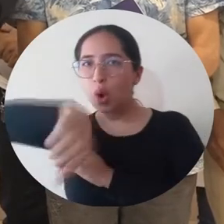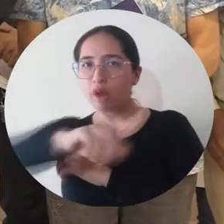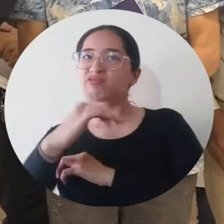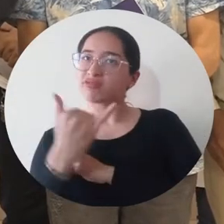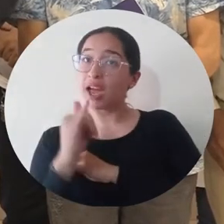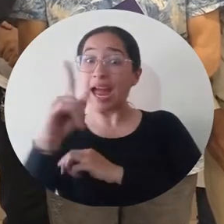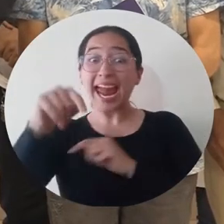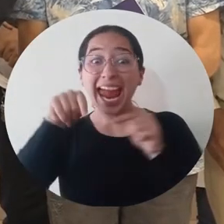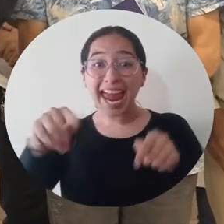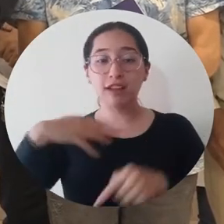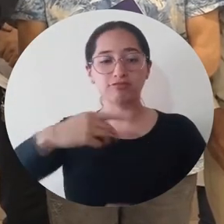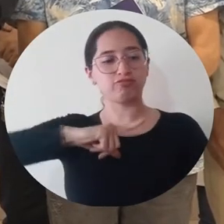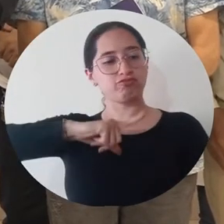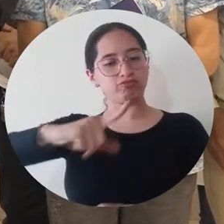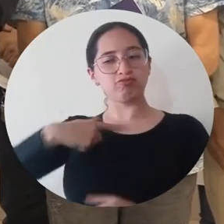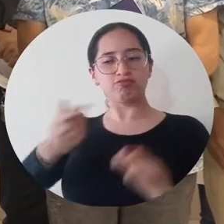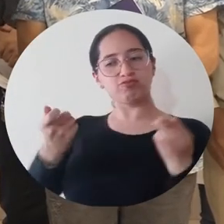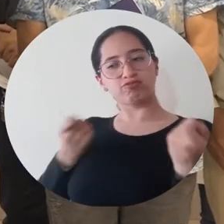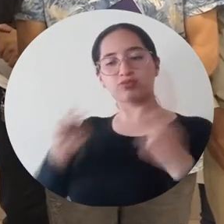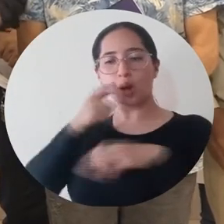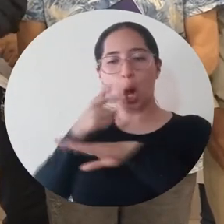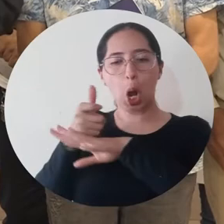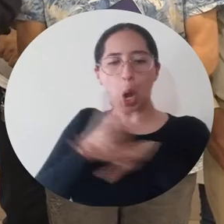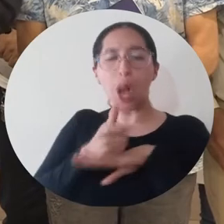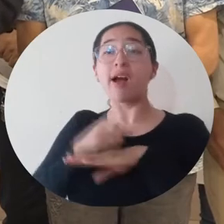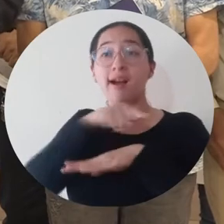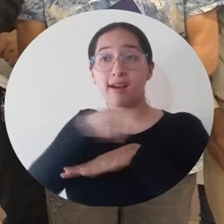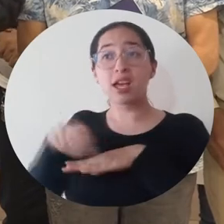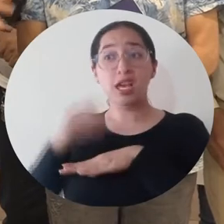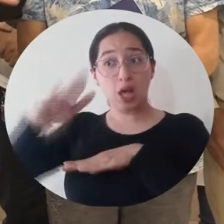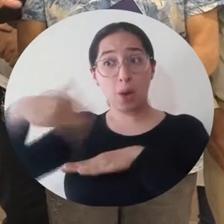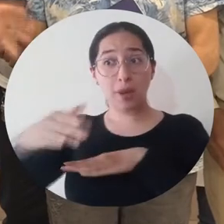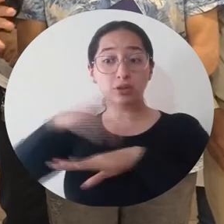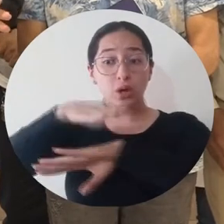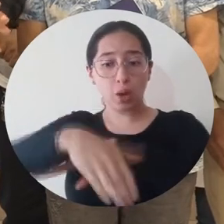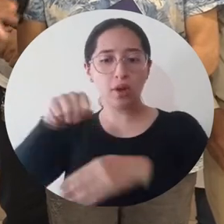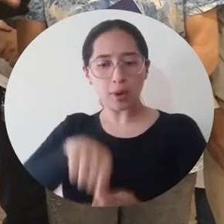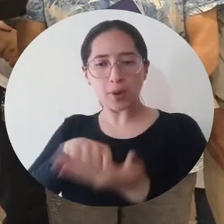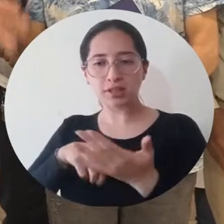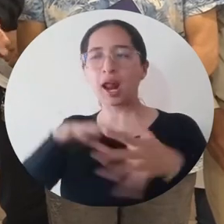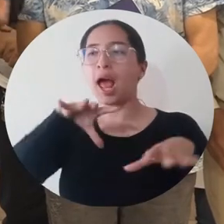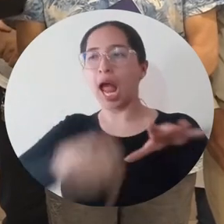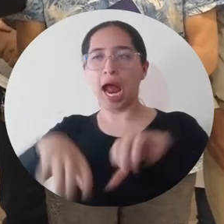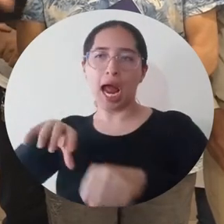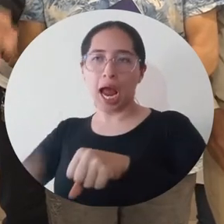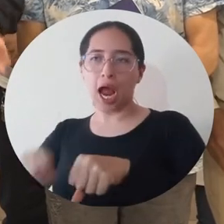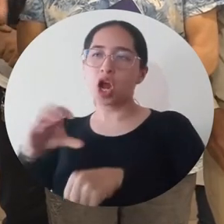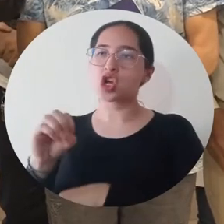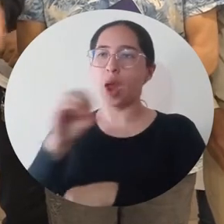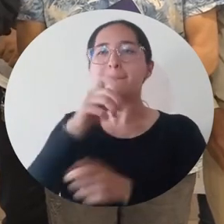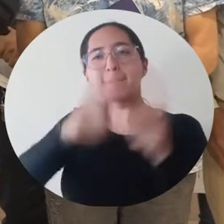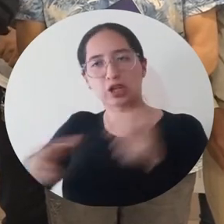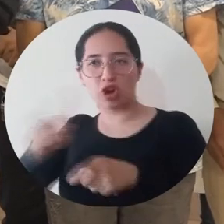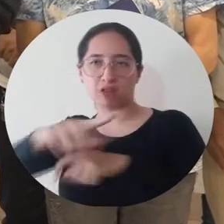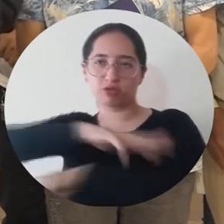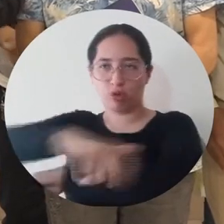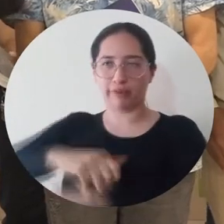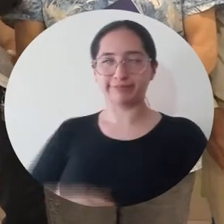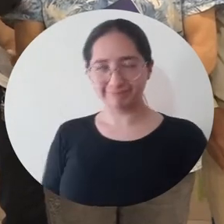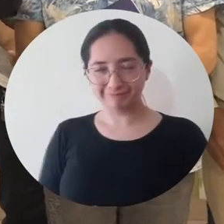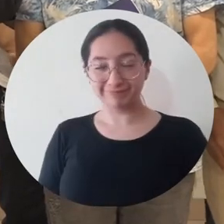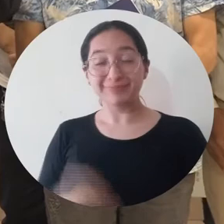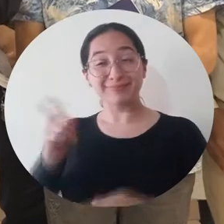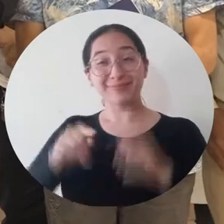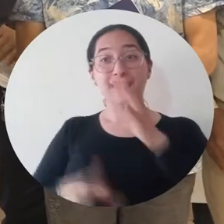ha tomado contacto con los directivos y con la comunidad para que sea él quien ejerce el liderazgo, la supervisión, el control y